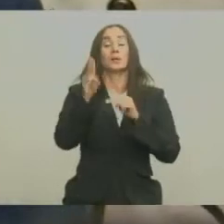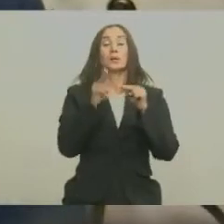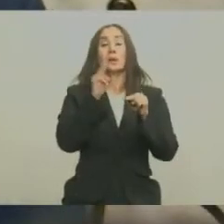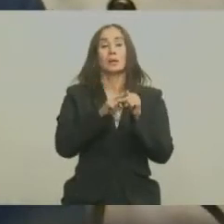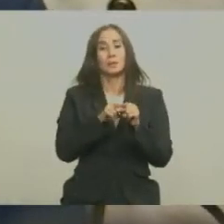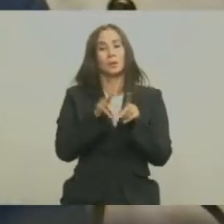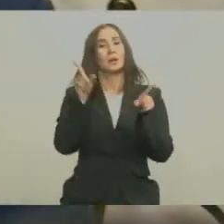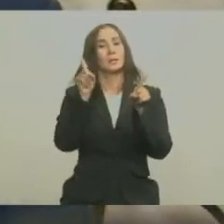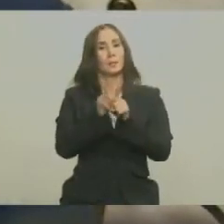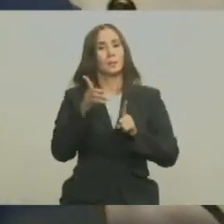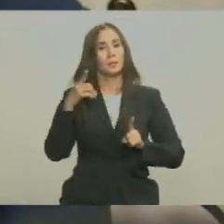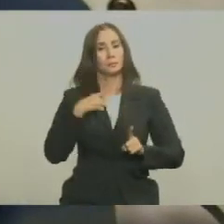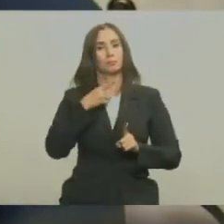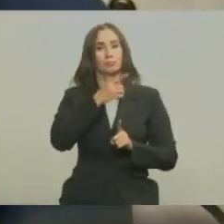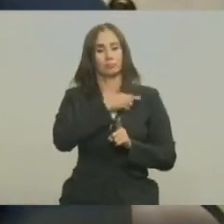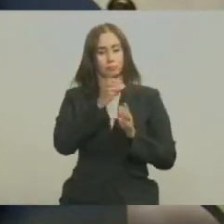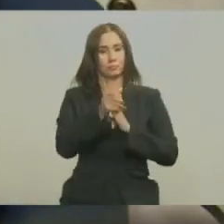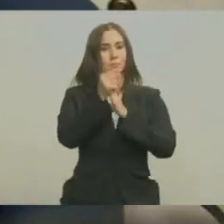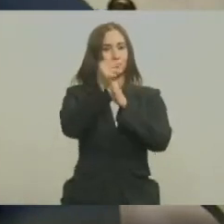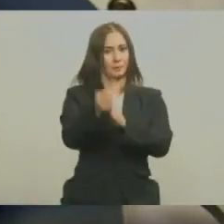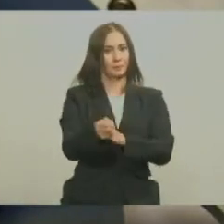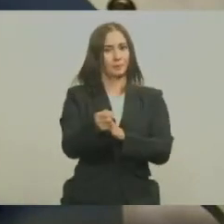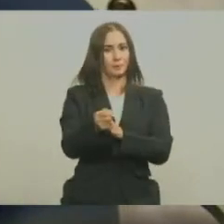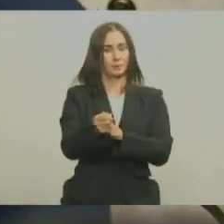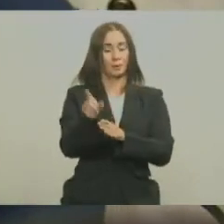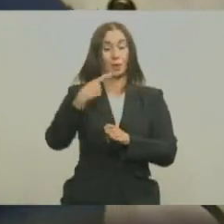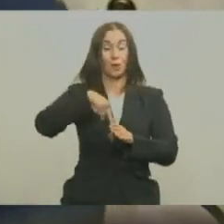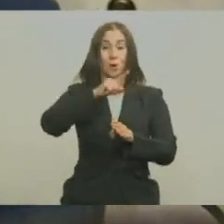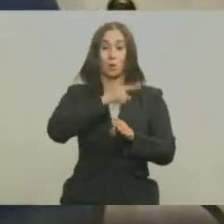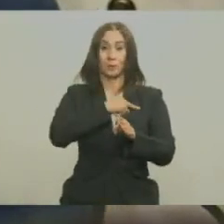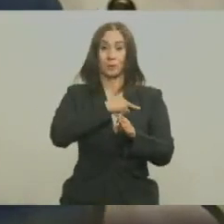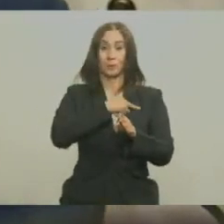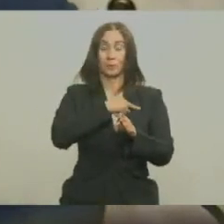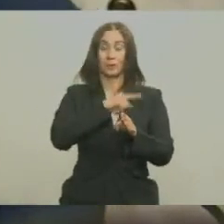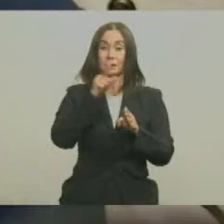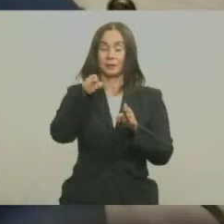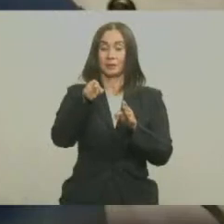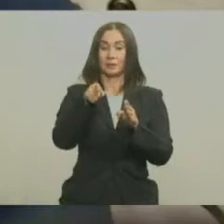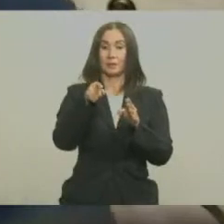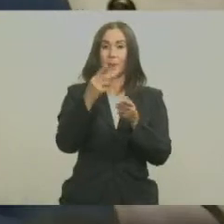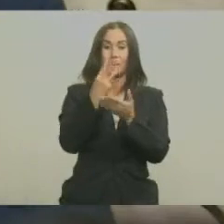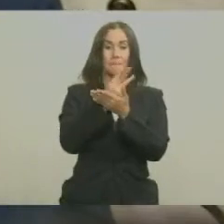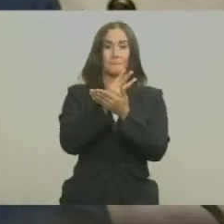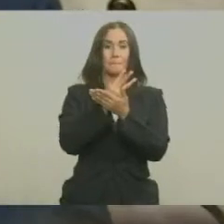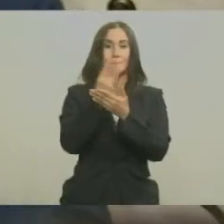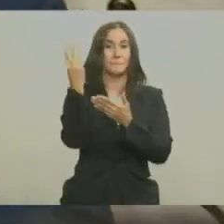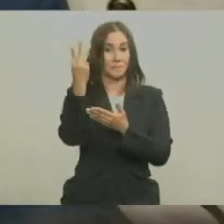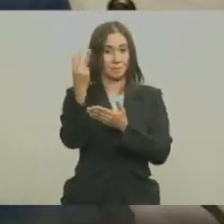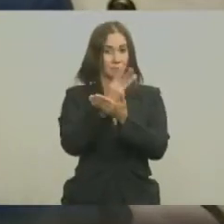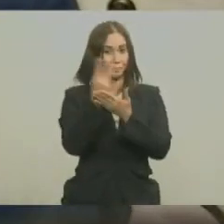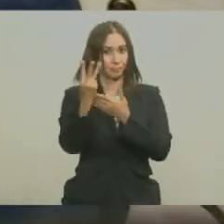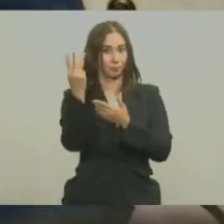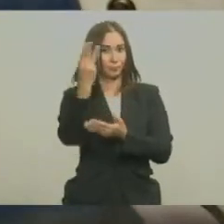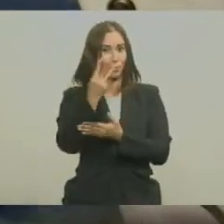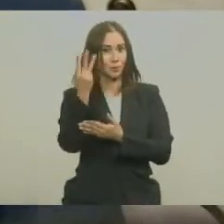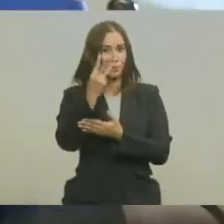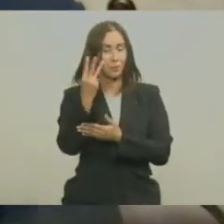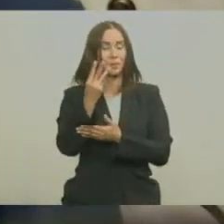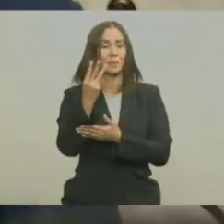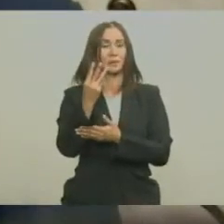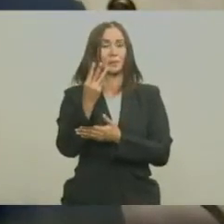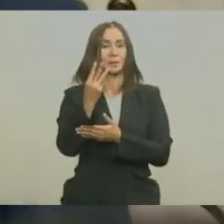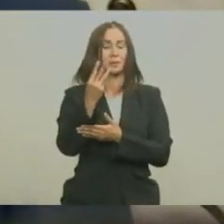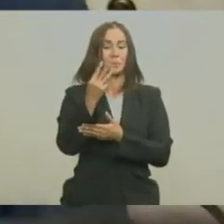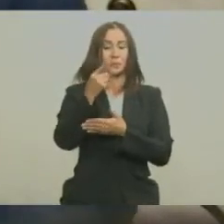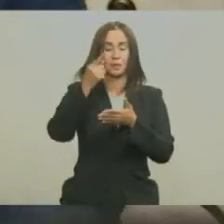de Diputados nuestra parte será aportada el próximo miércoles, y puedo